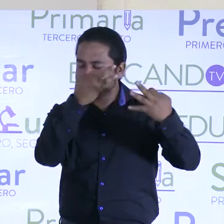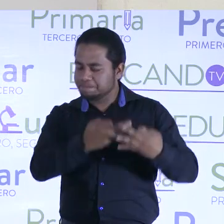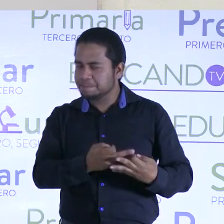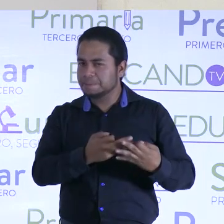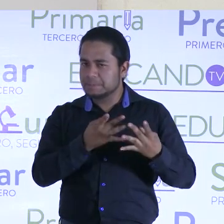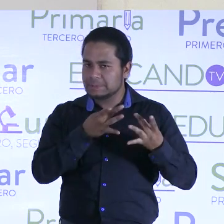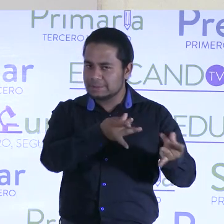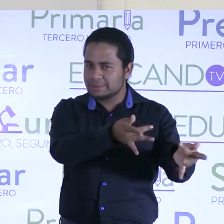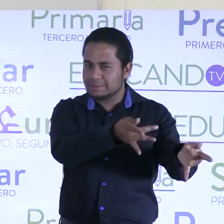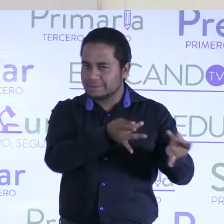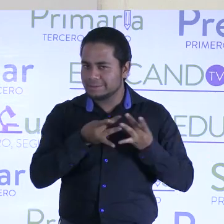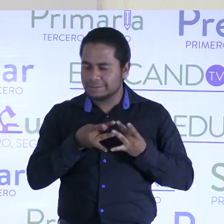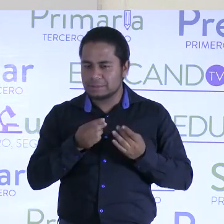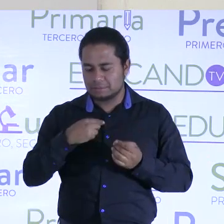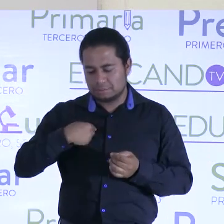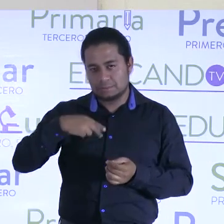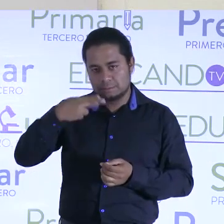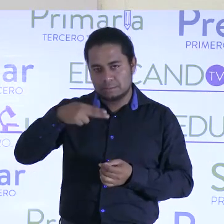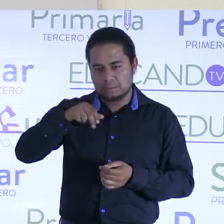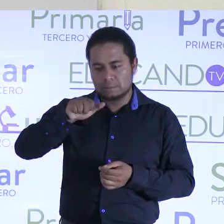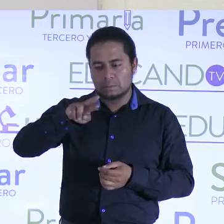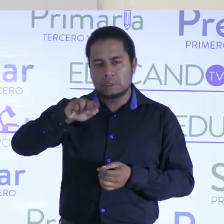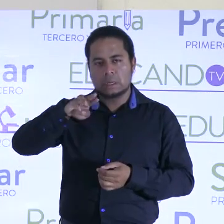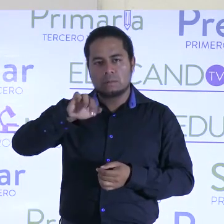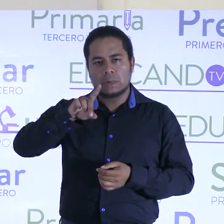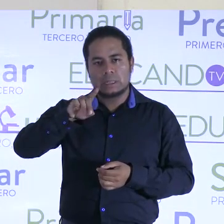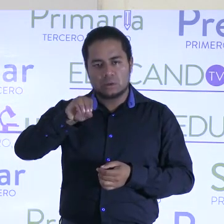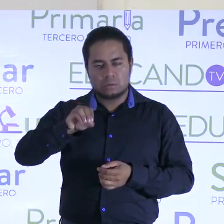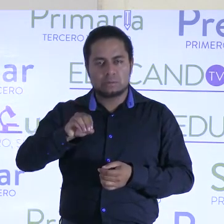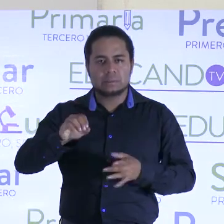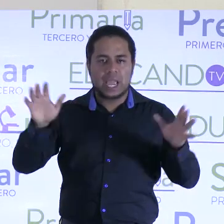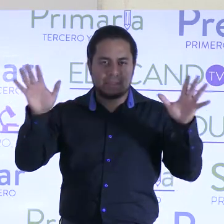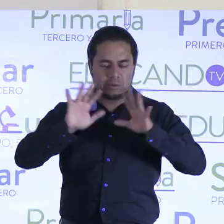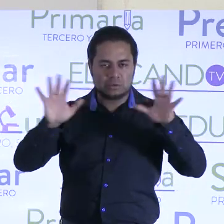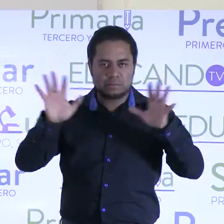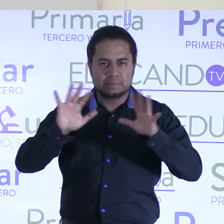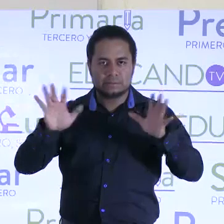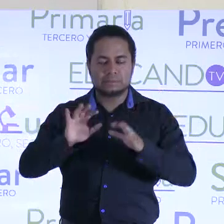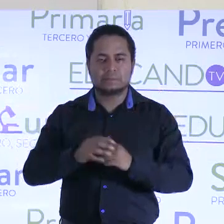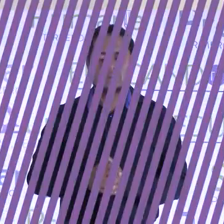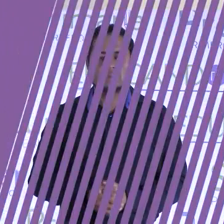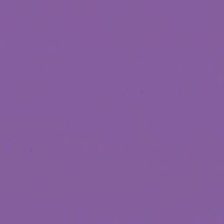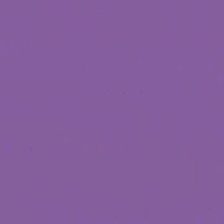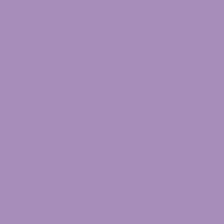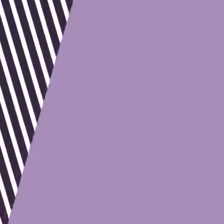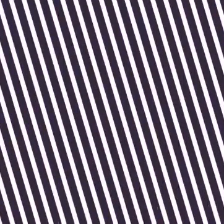respuestas correctas. Mi nombre es Armando Mendoza. Adiós.